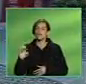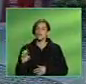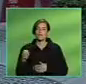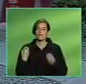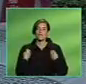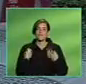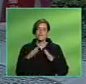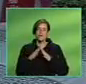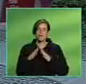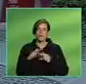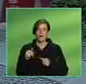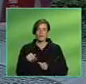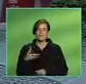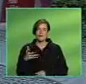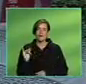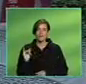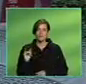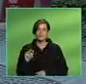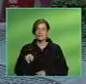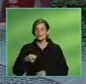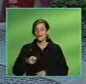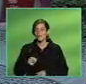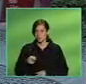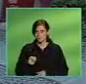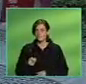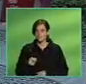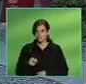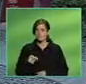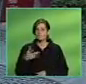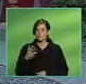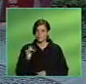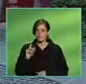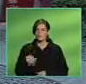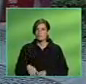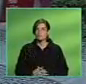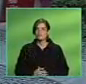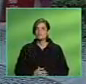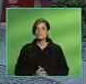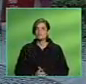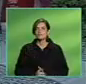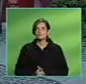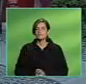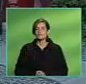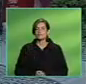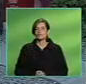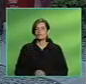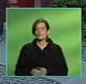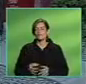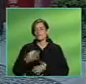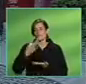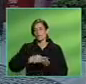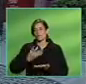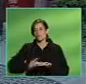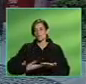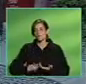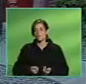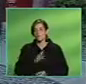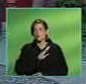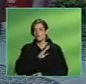vivienda. Aquí tiene su llave y aquí tiene, presidente, el título de propiedad